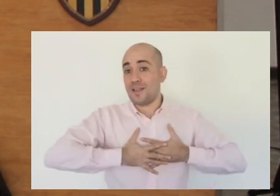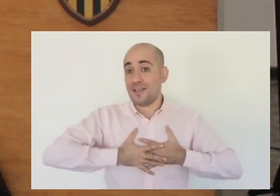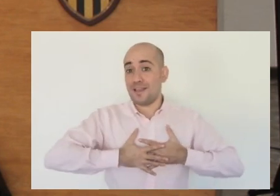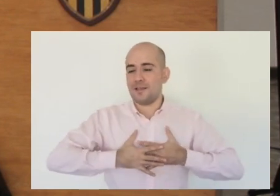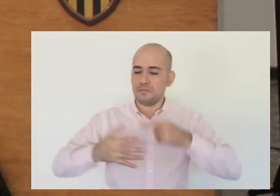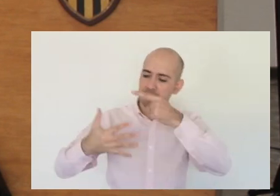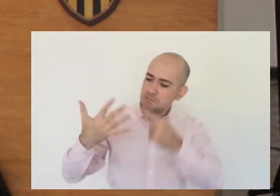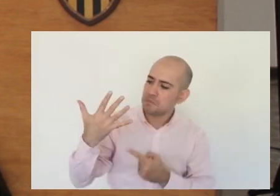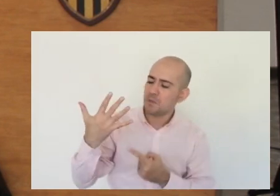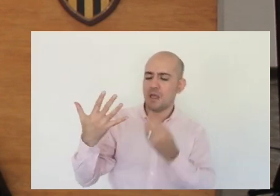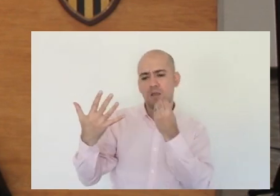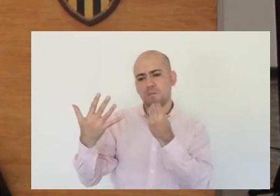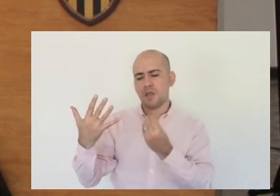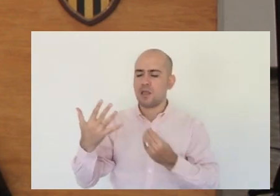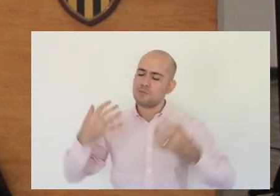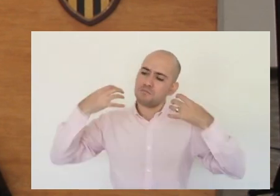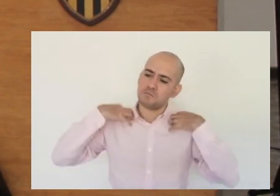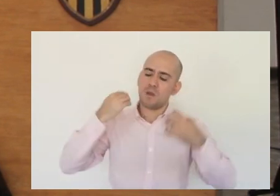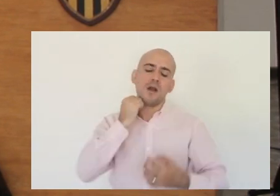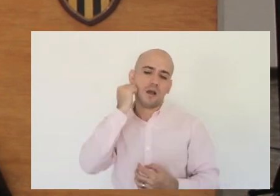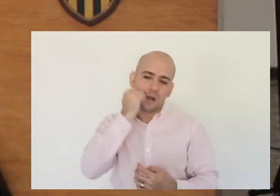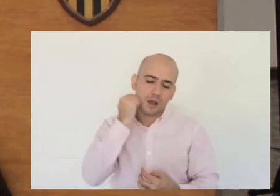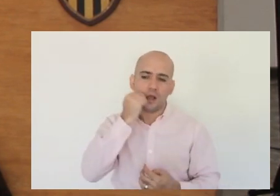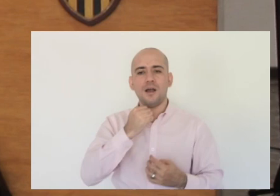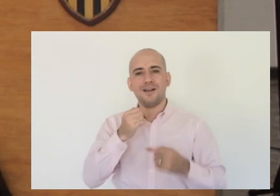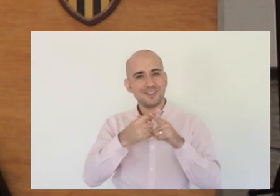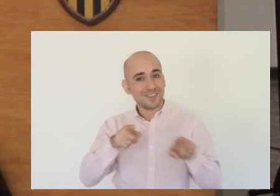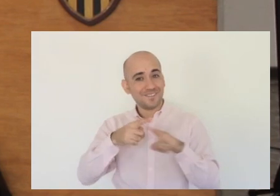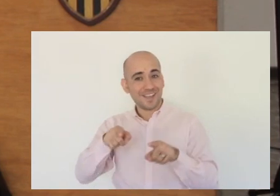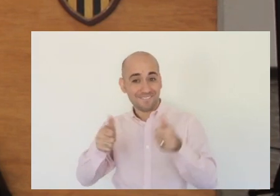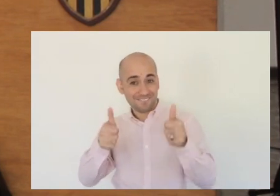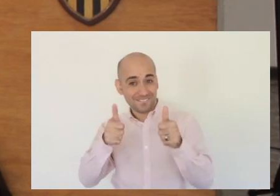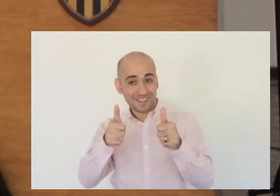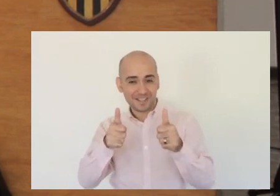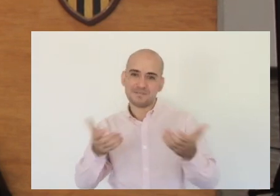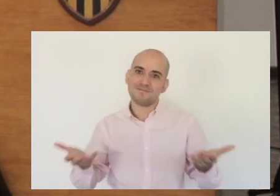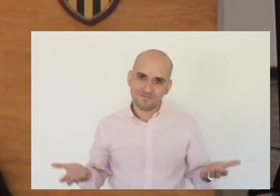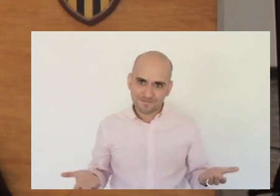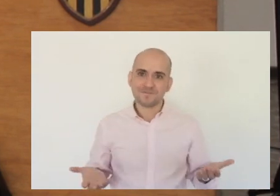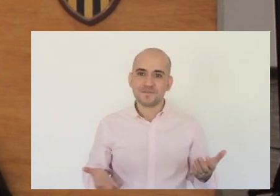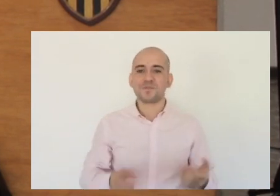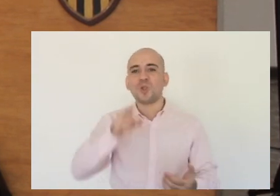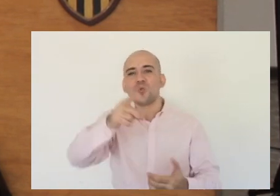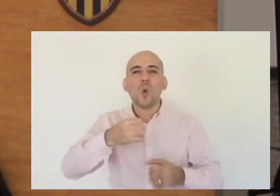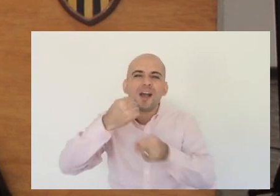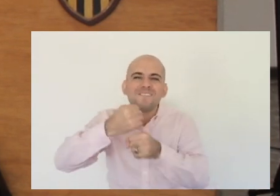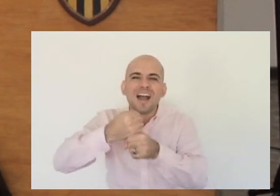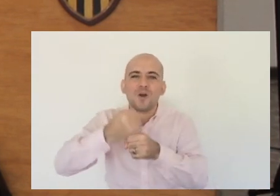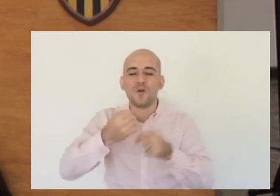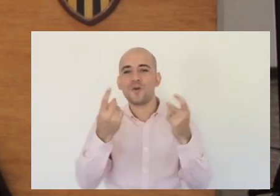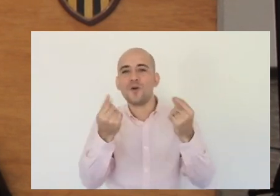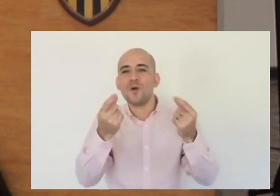del corazón, de los valores, las emociones y los sentimientos comprometidos. El hálito que se haya soplado